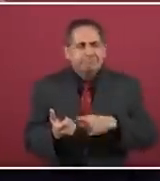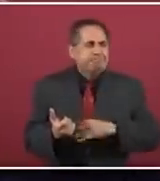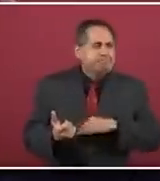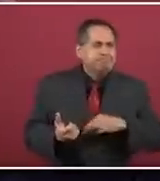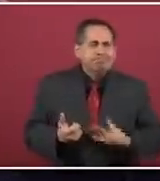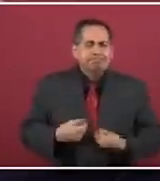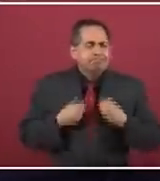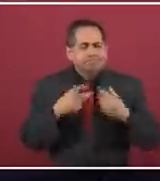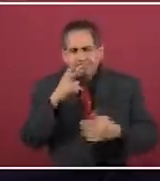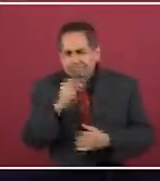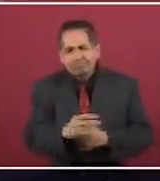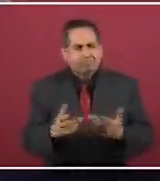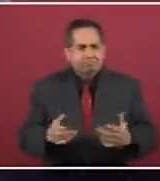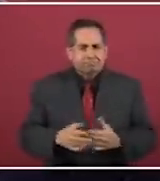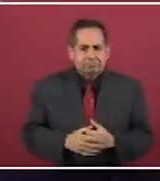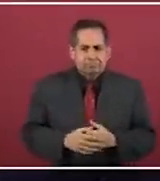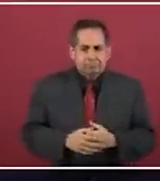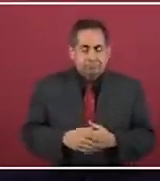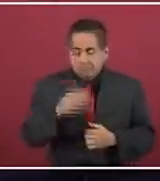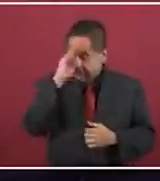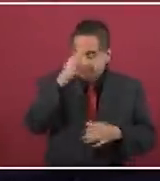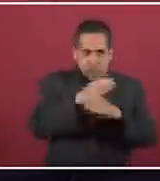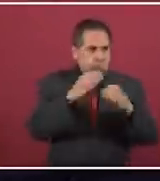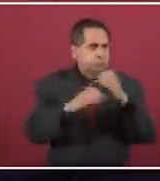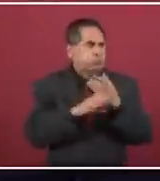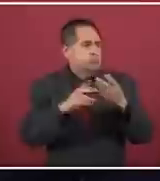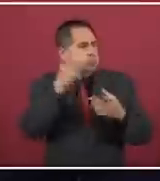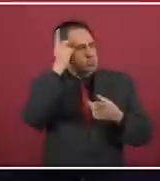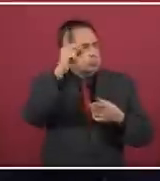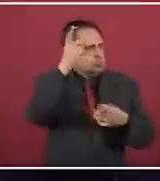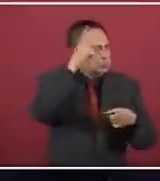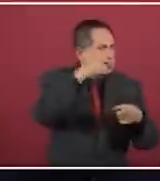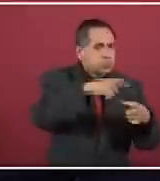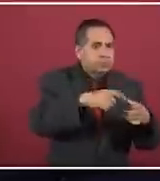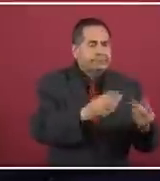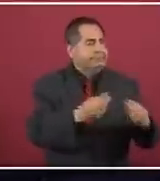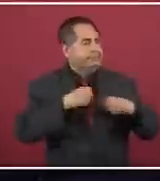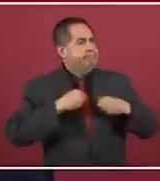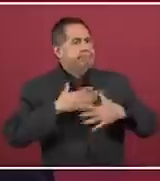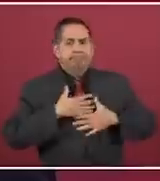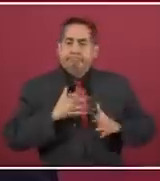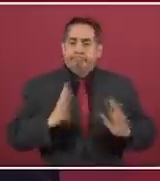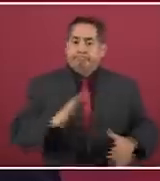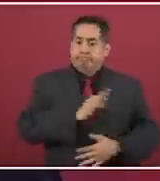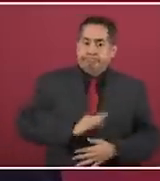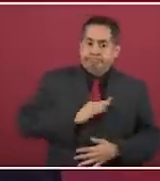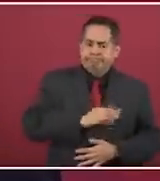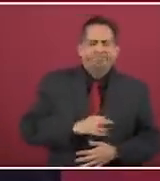que no es lo material lo que da la felicidad,